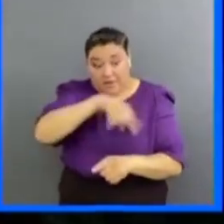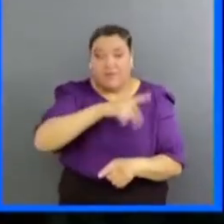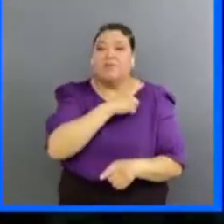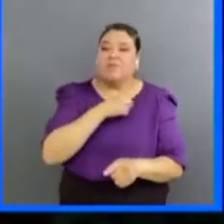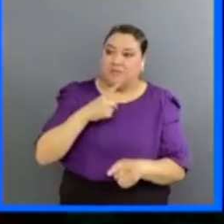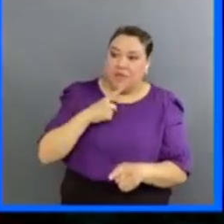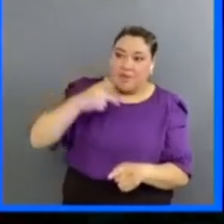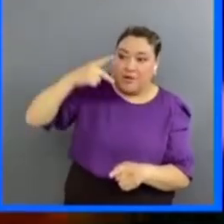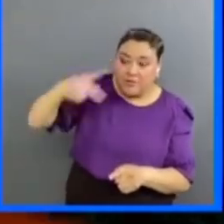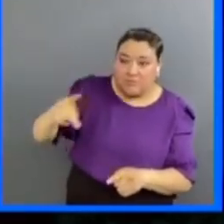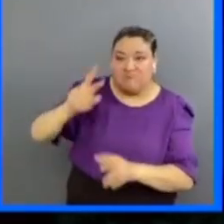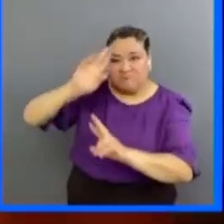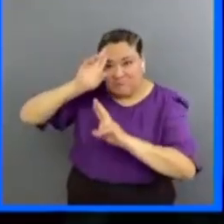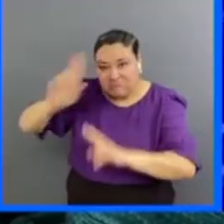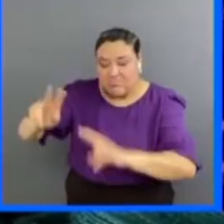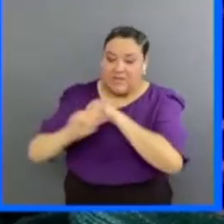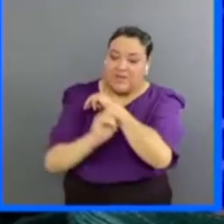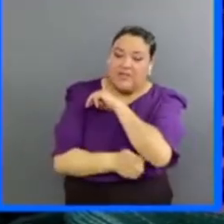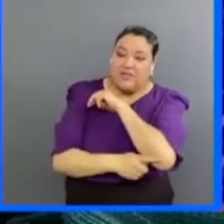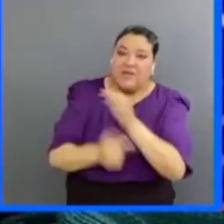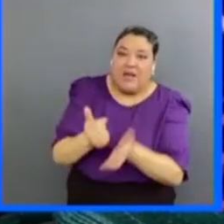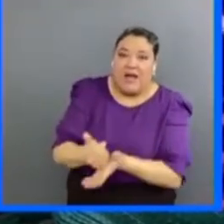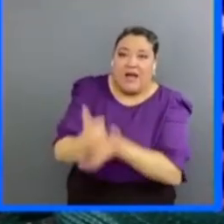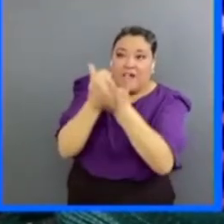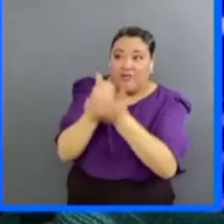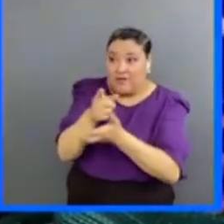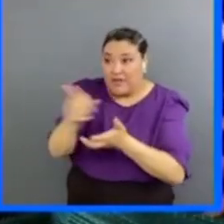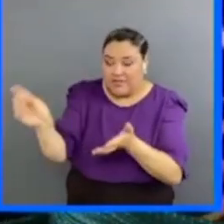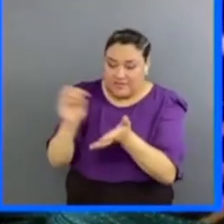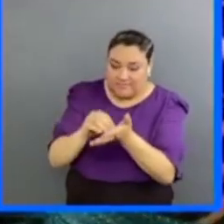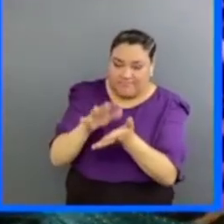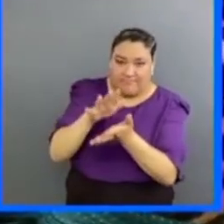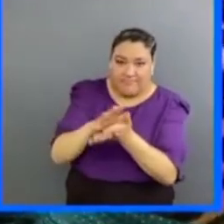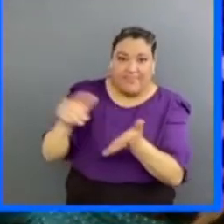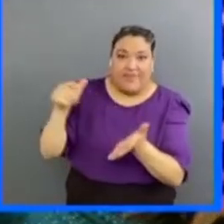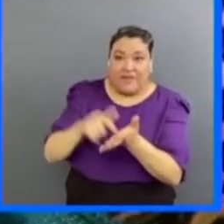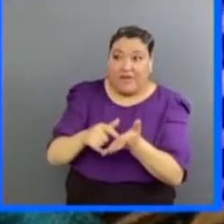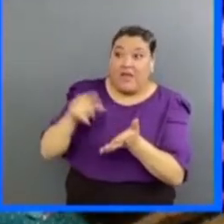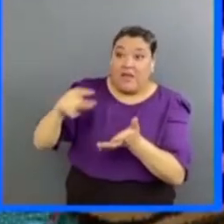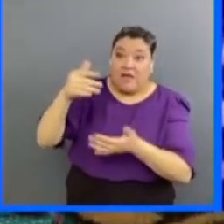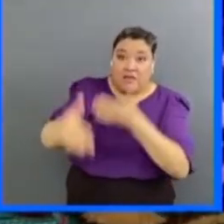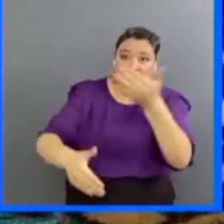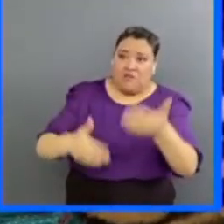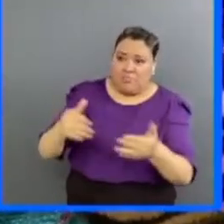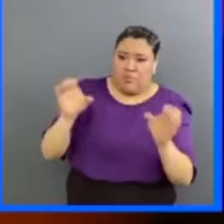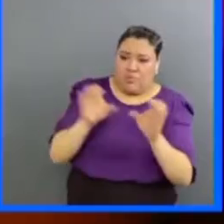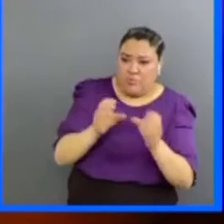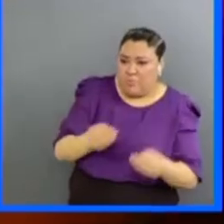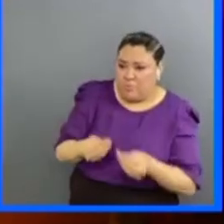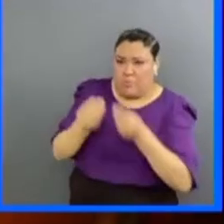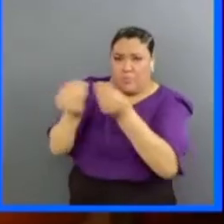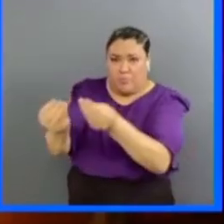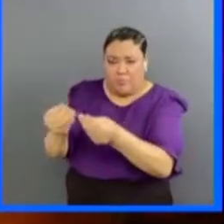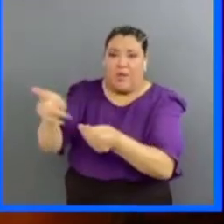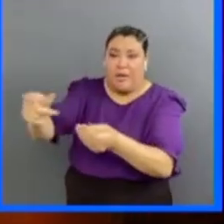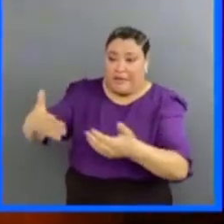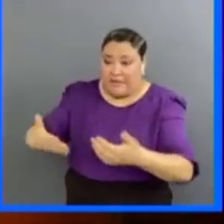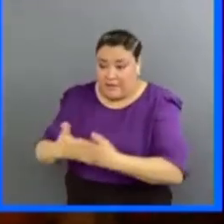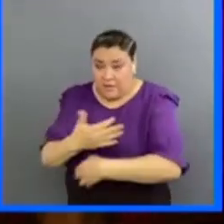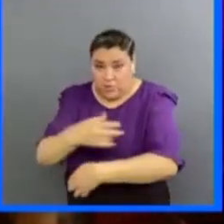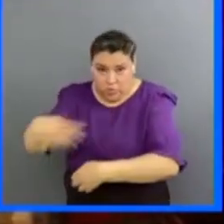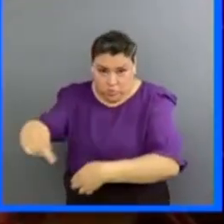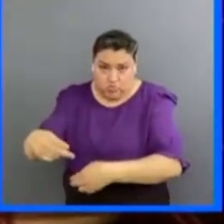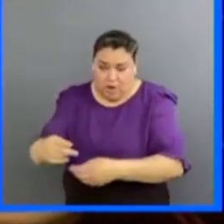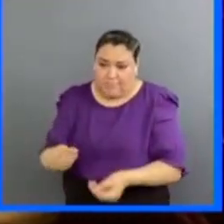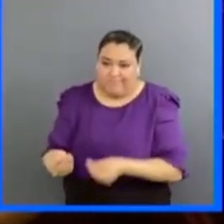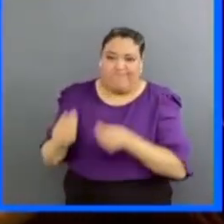de las parteras representadas, a fin de que puedan ser dotadas de los certificados de nacimiento correspondientes. La juzgadora